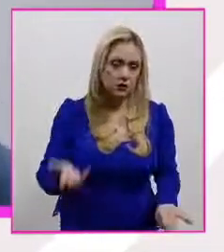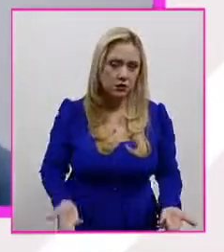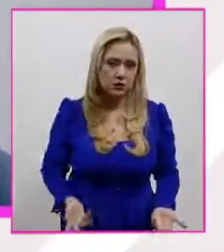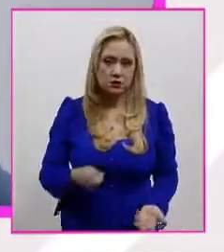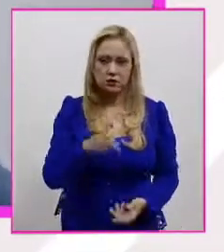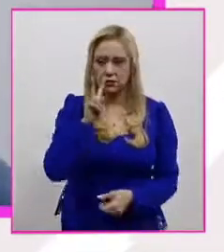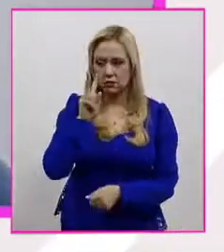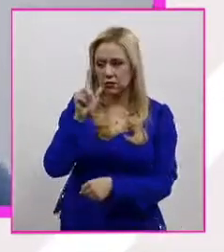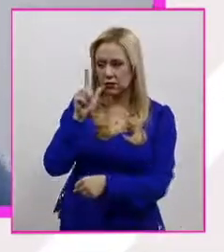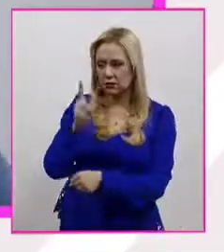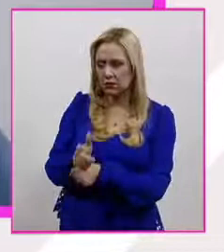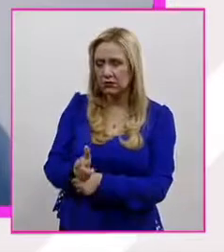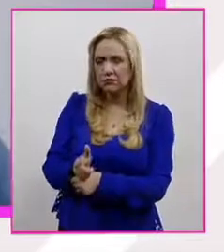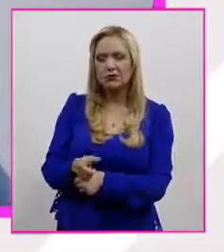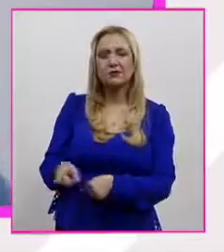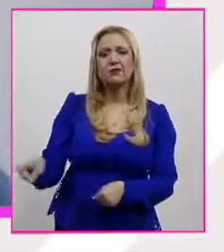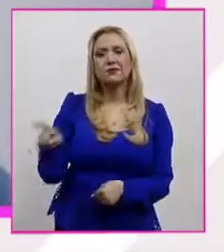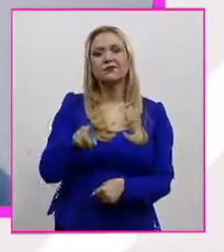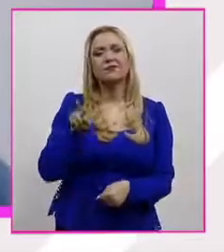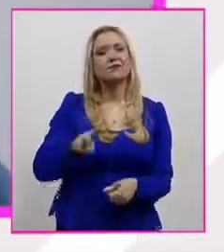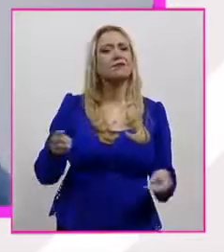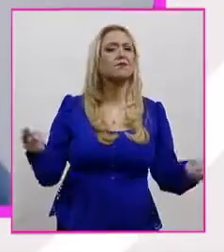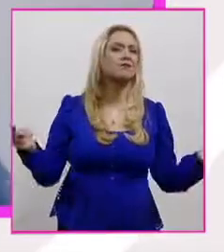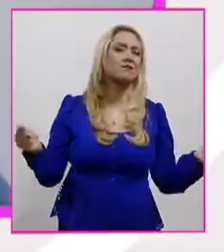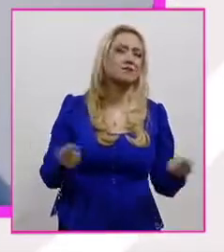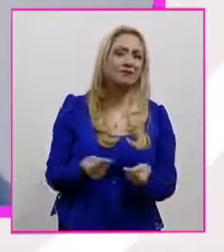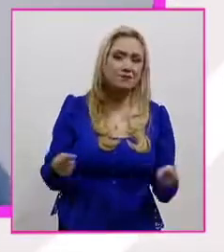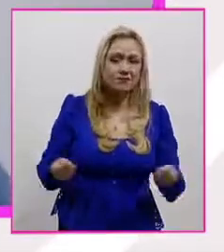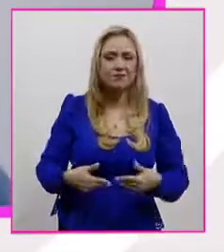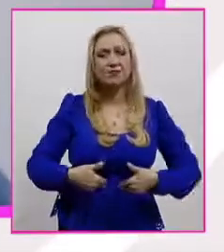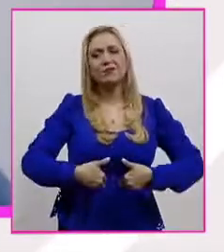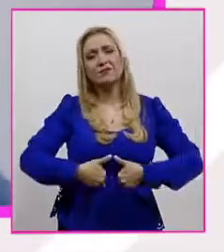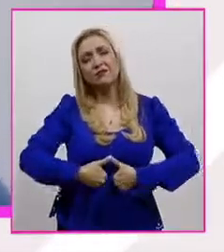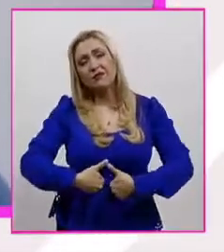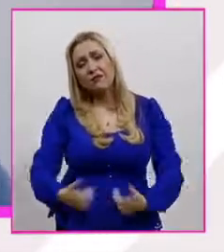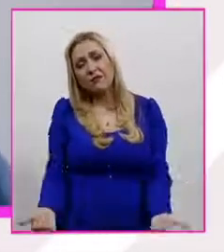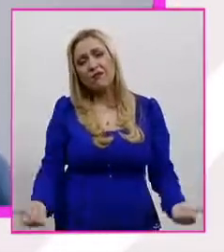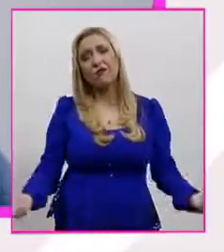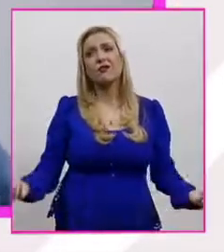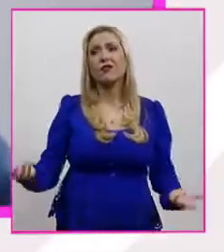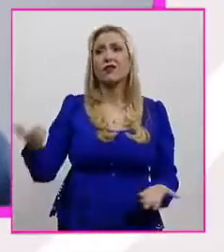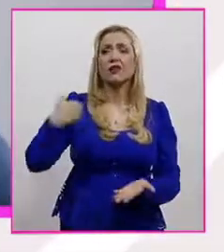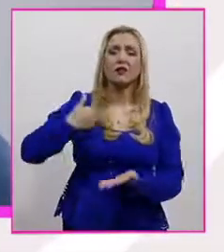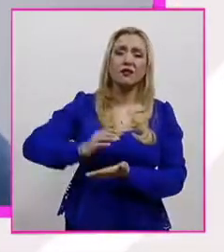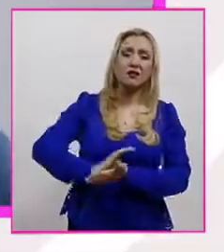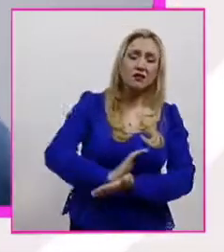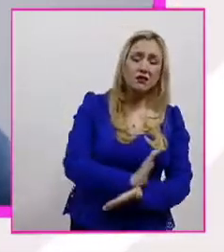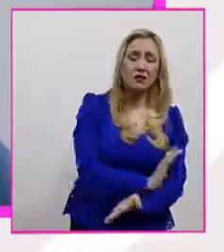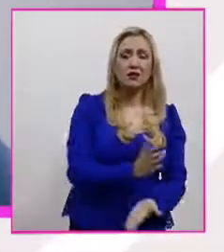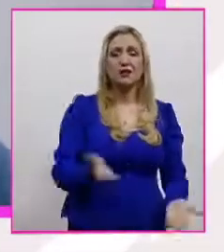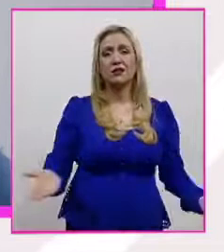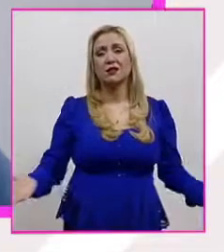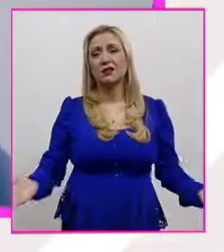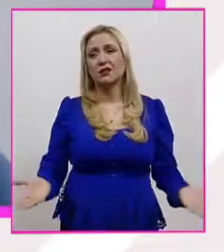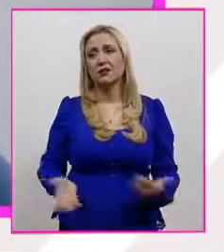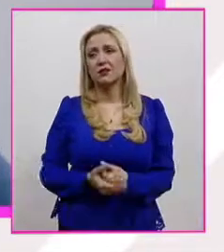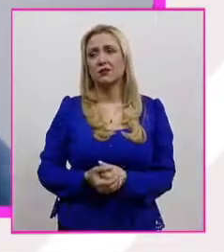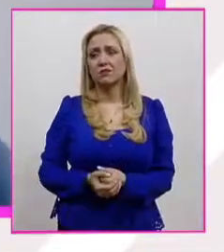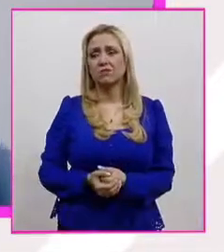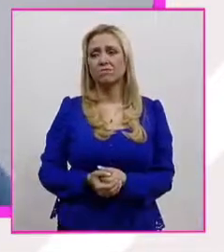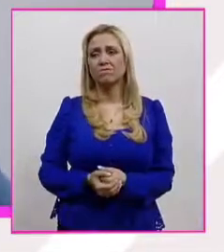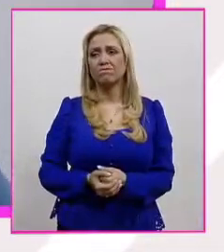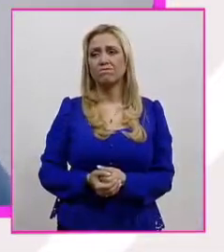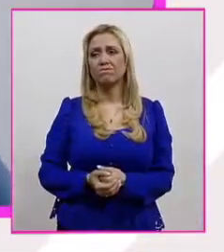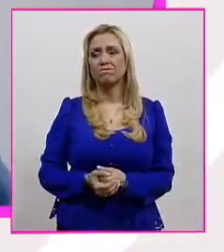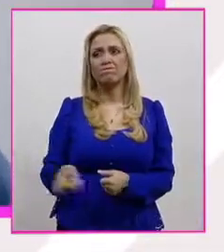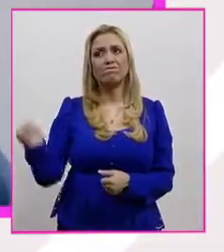tu población que está en necesidad, que tiene hambre, que está en marginación, que está ya derivada de un